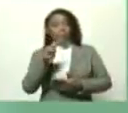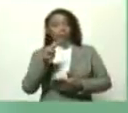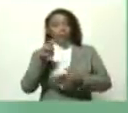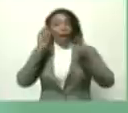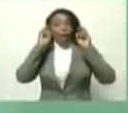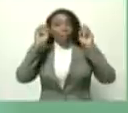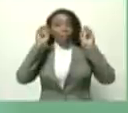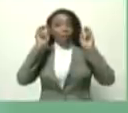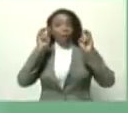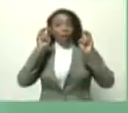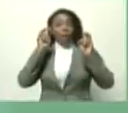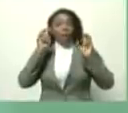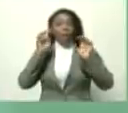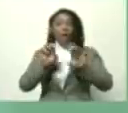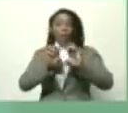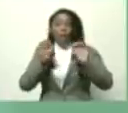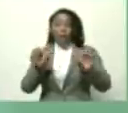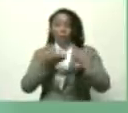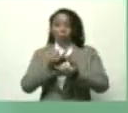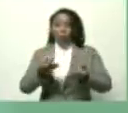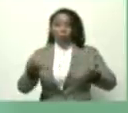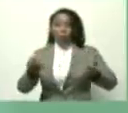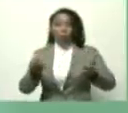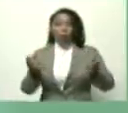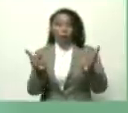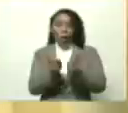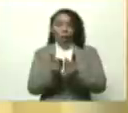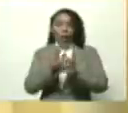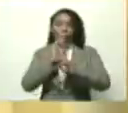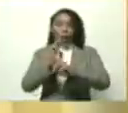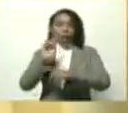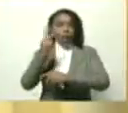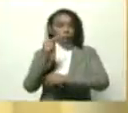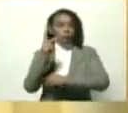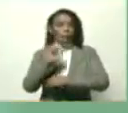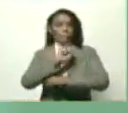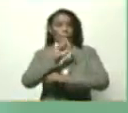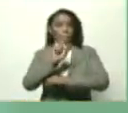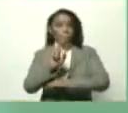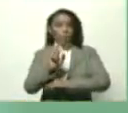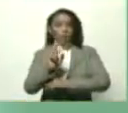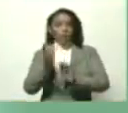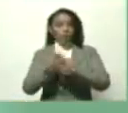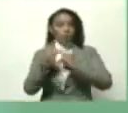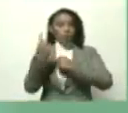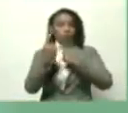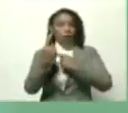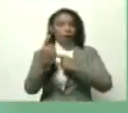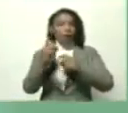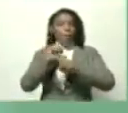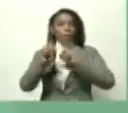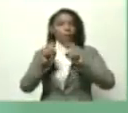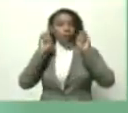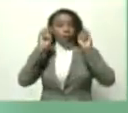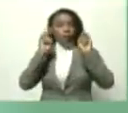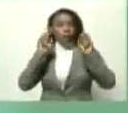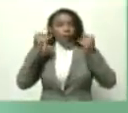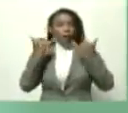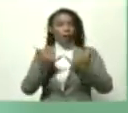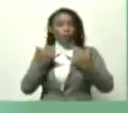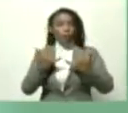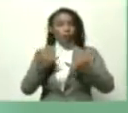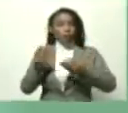cortesía, voy a aventurar una breve respuesta sobre su segunda pregunta, pero voy a tratar de responder solo preguntas relacionadas con los temas que les